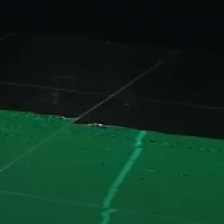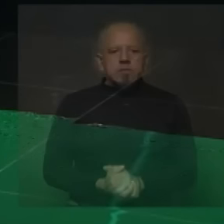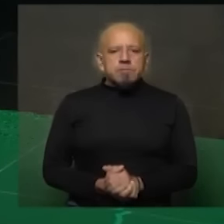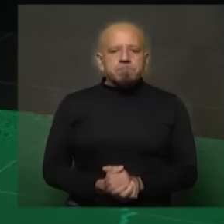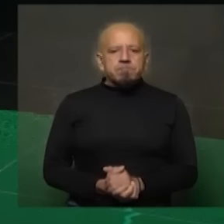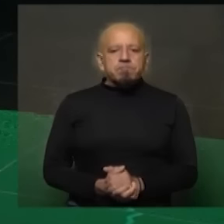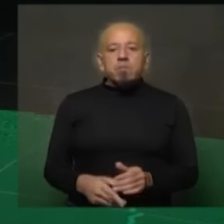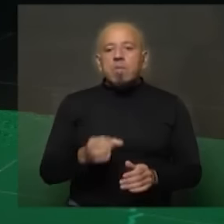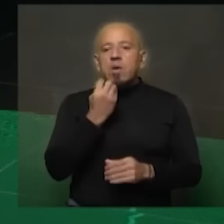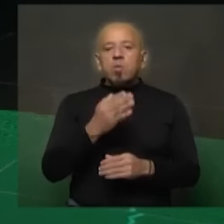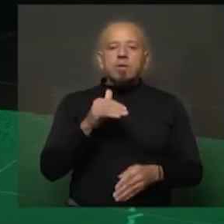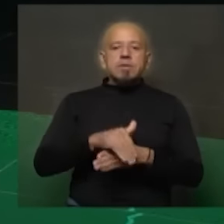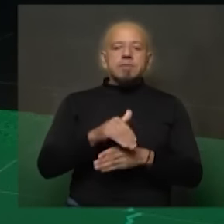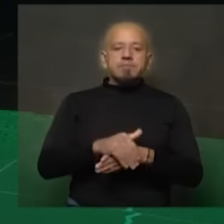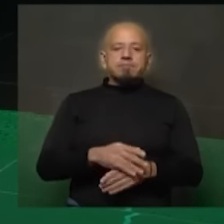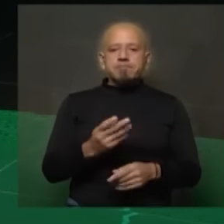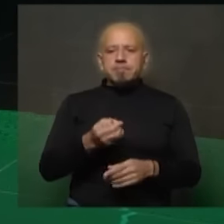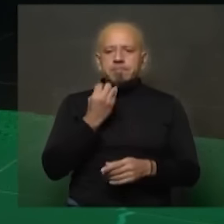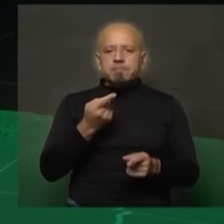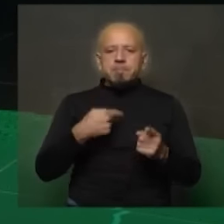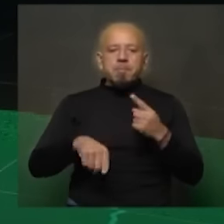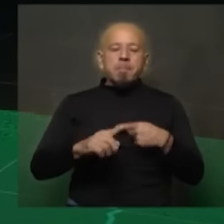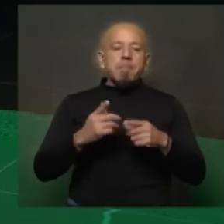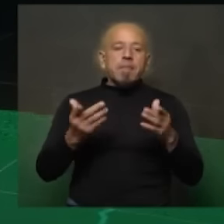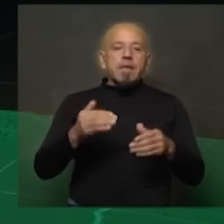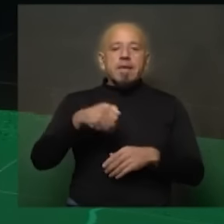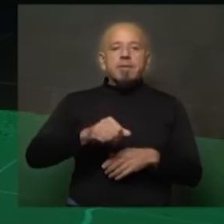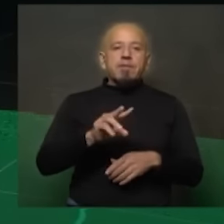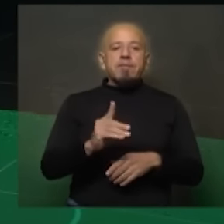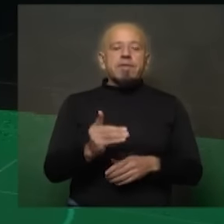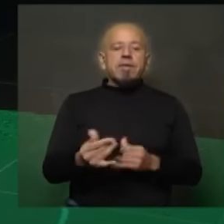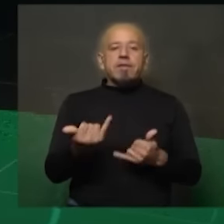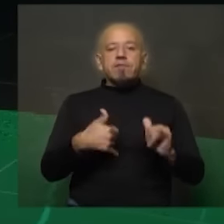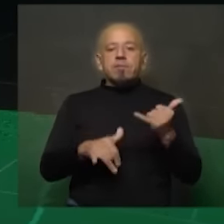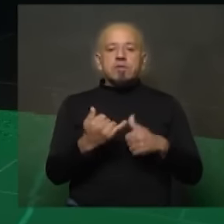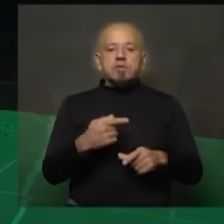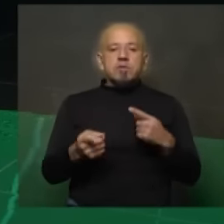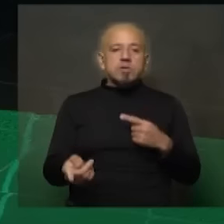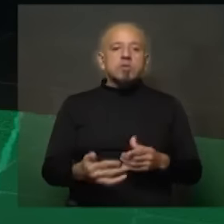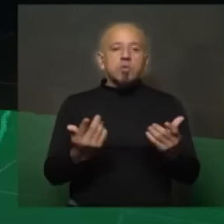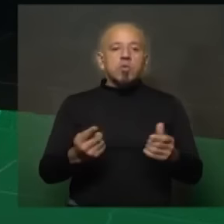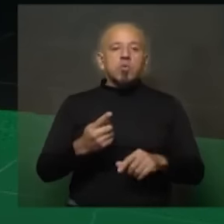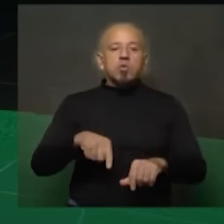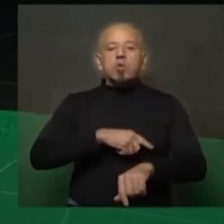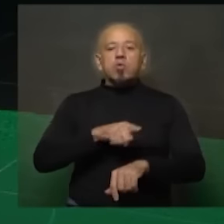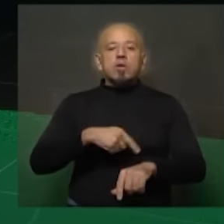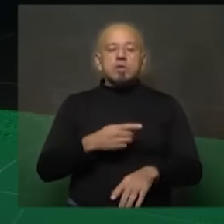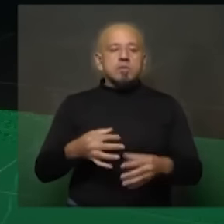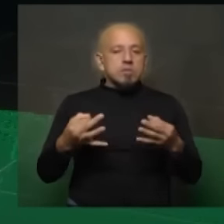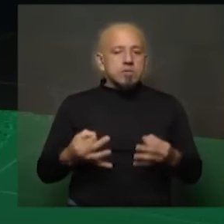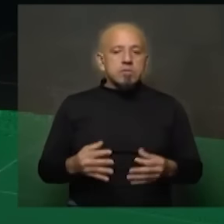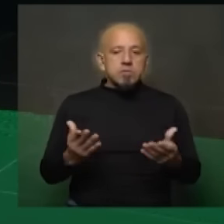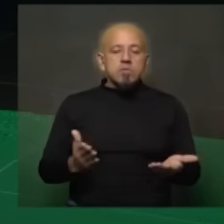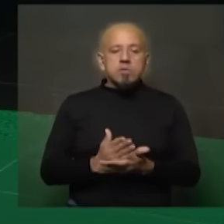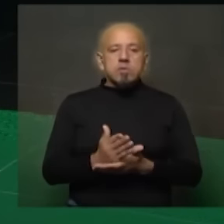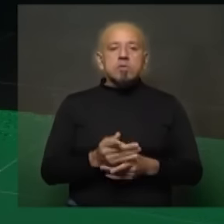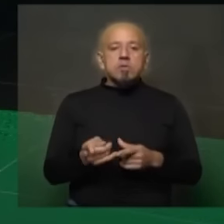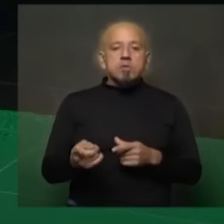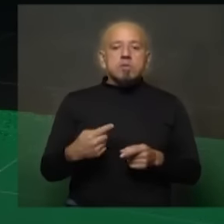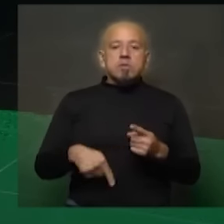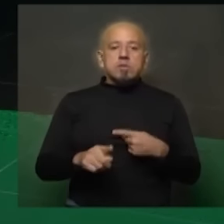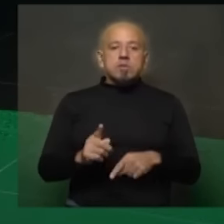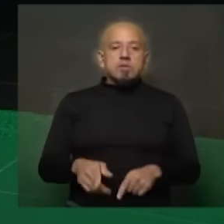buenas tardes, ¿cómo les va? Reaparece en la pantalla de TV Ciudad la edición central de MVD Noticias. Una hora exacta de información, como siempre, agéndenlo